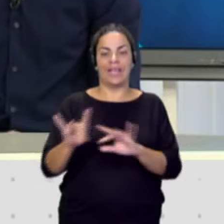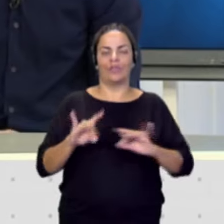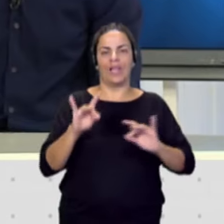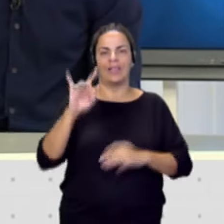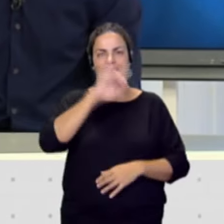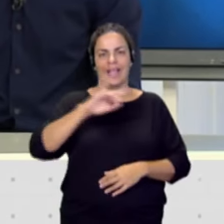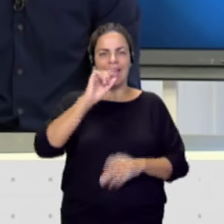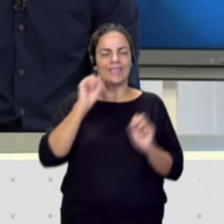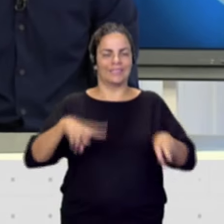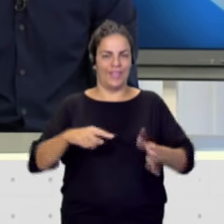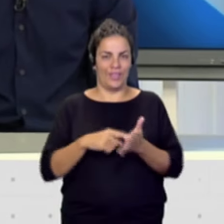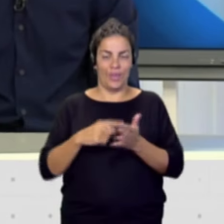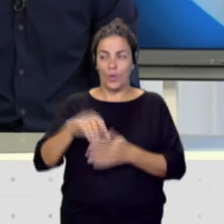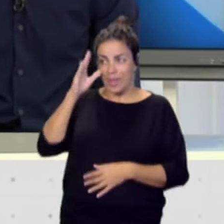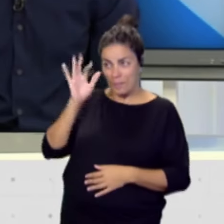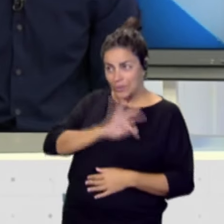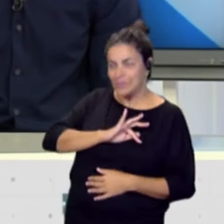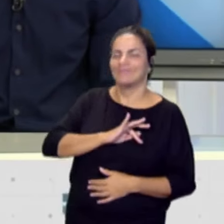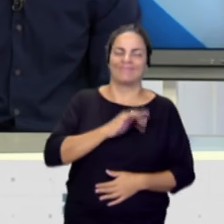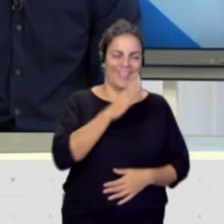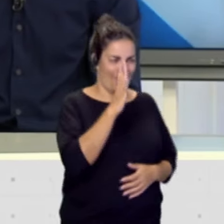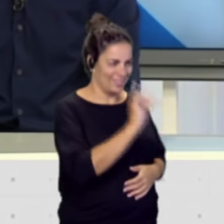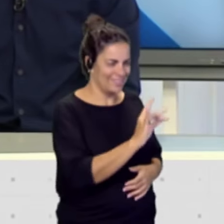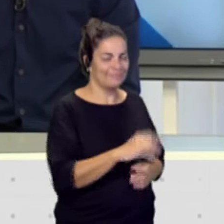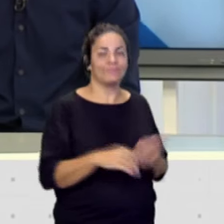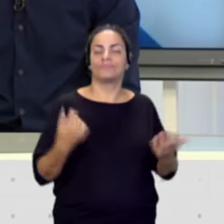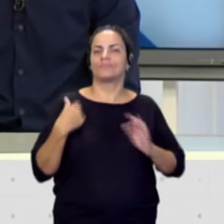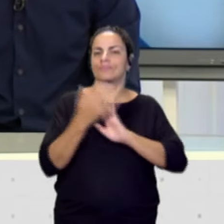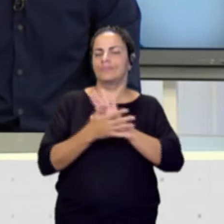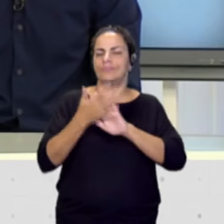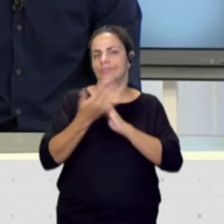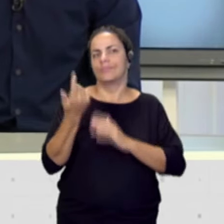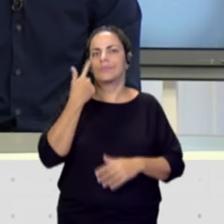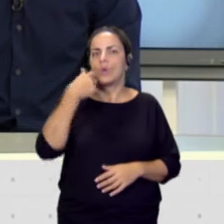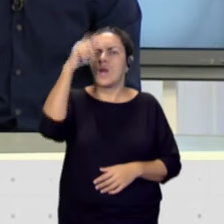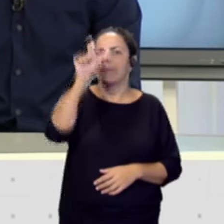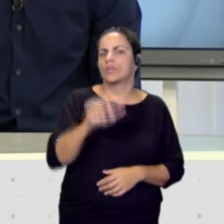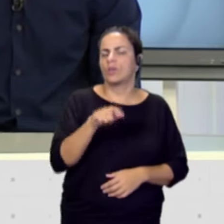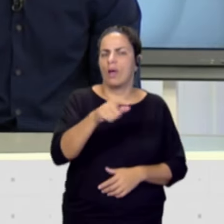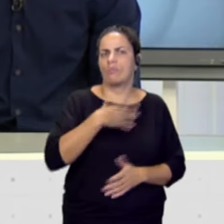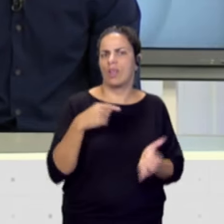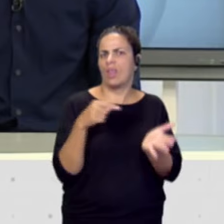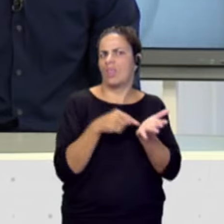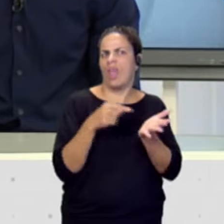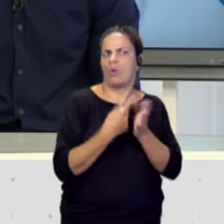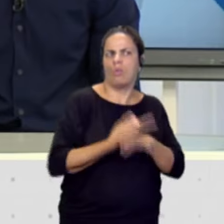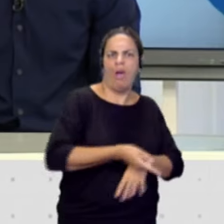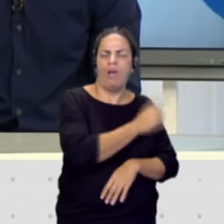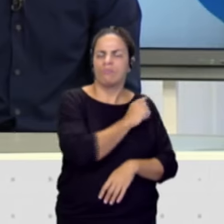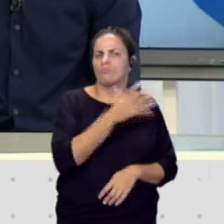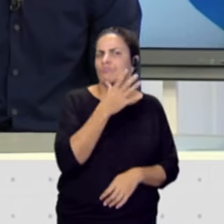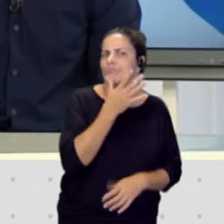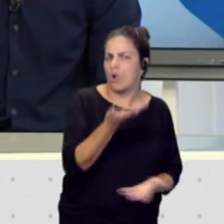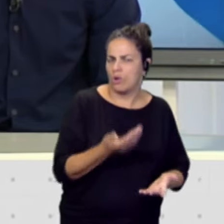sí. Bueno, pues hablamos en este caso de los motivos que llevan a una persona a ese endeudamiento. ¿Cuáles son?